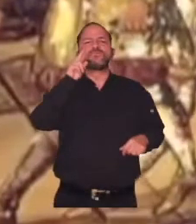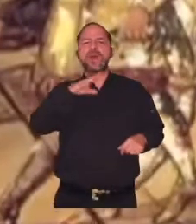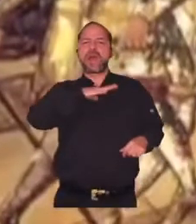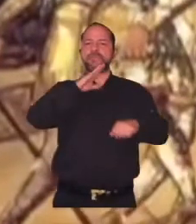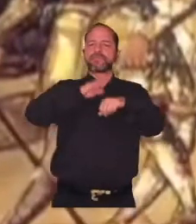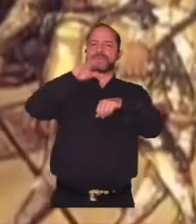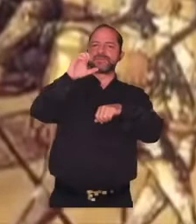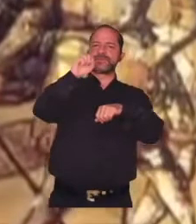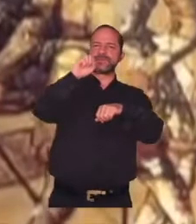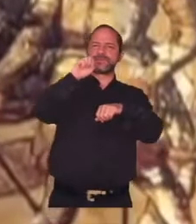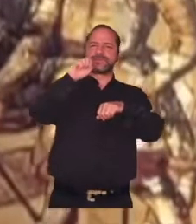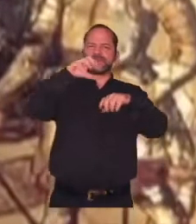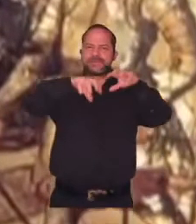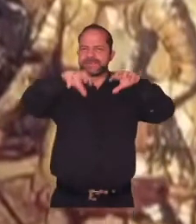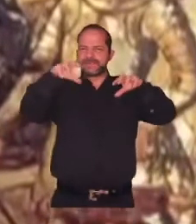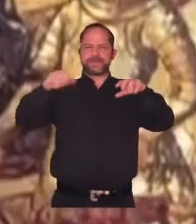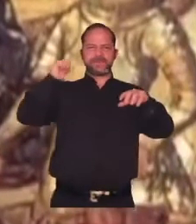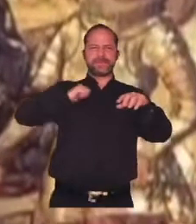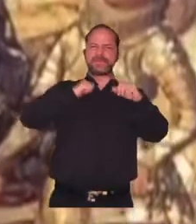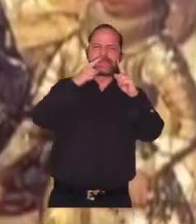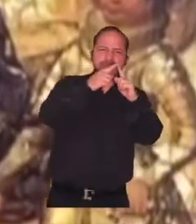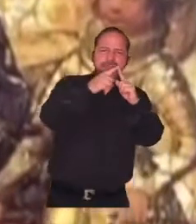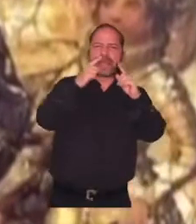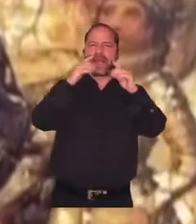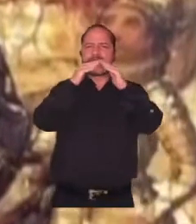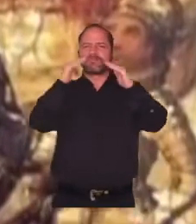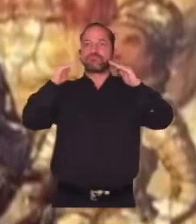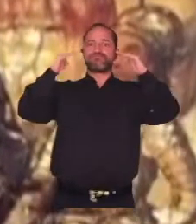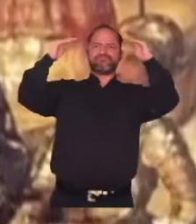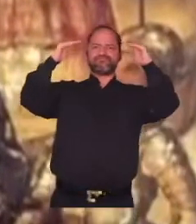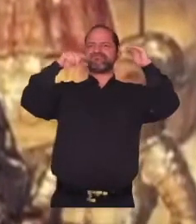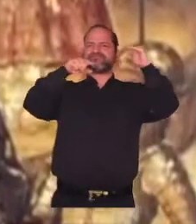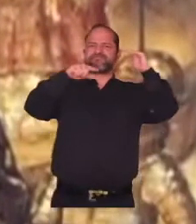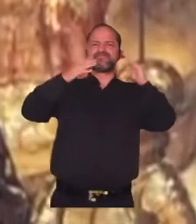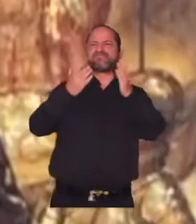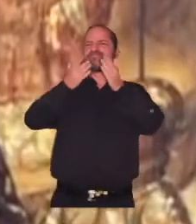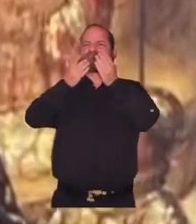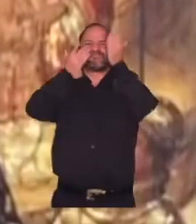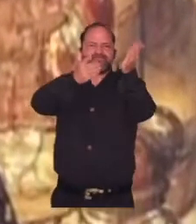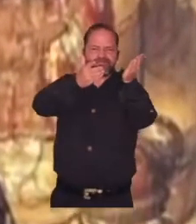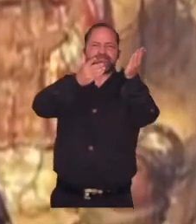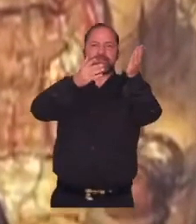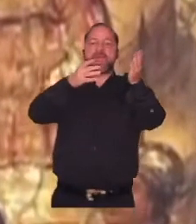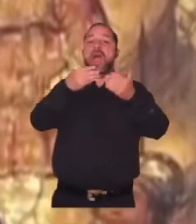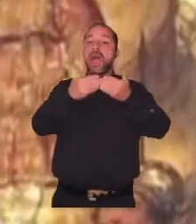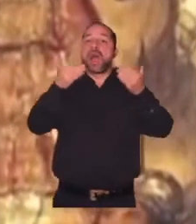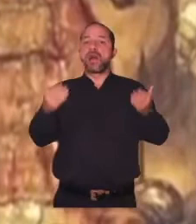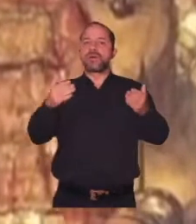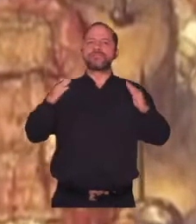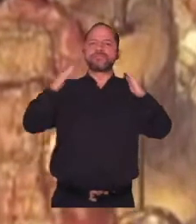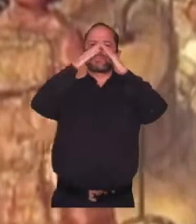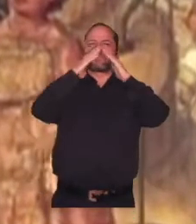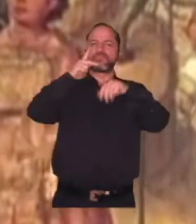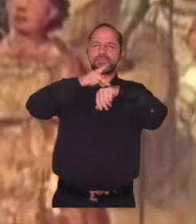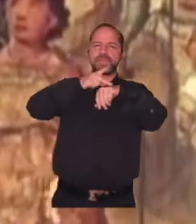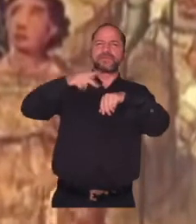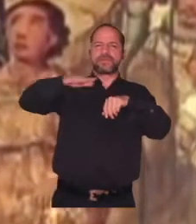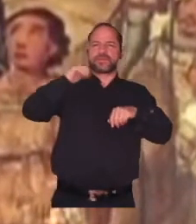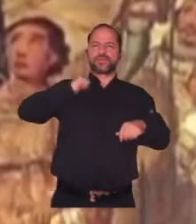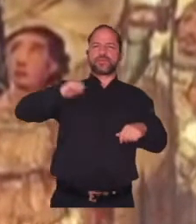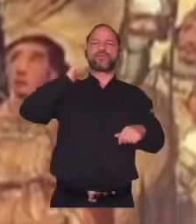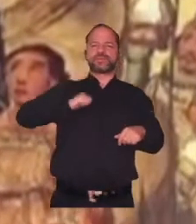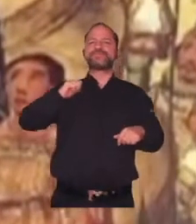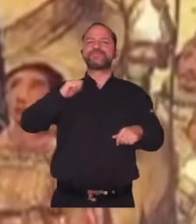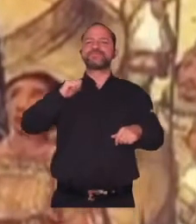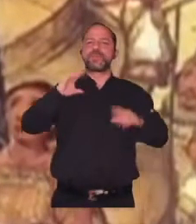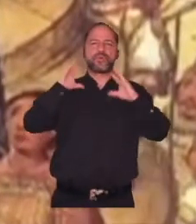cuando la conocieron los españoles quedaron admirados con la belleza y las dimensiones de la plaza de tlatelolco y con las multitudes que hacían ahí